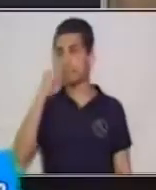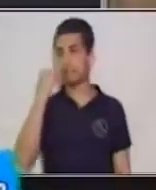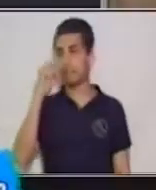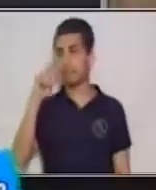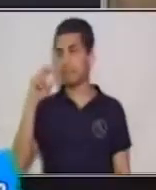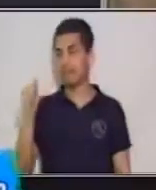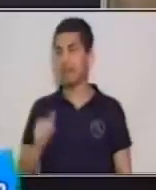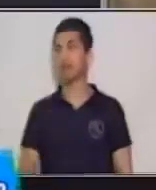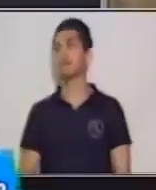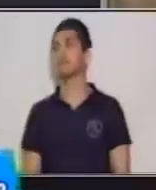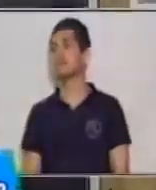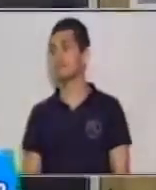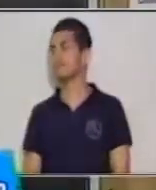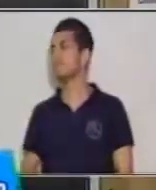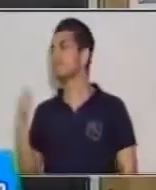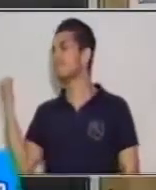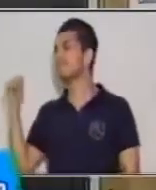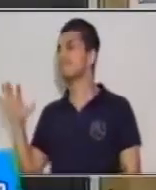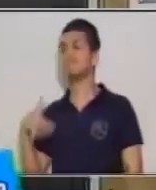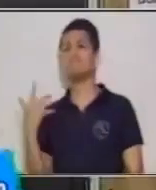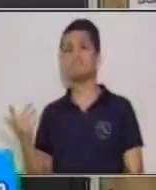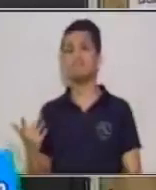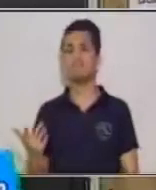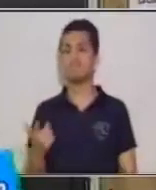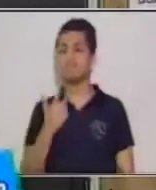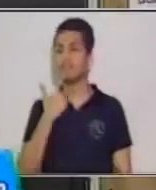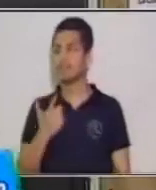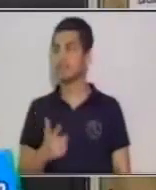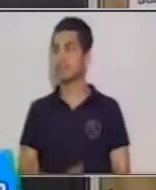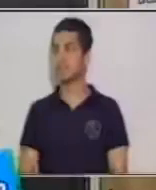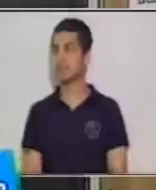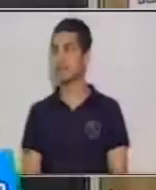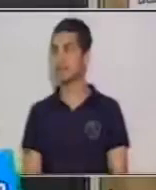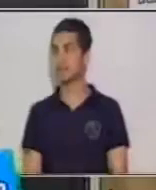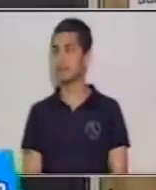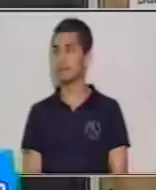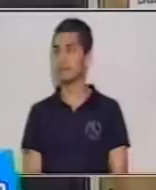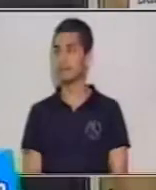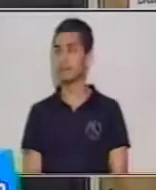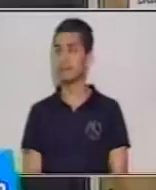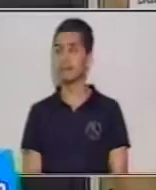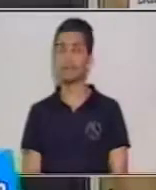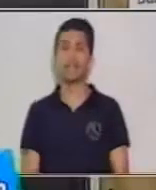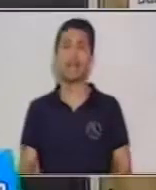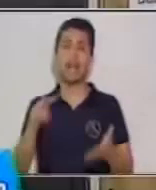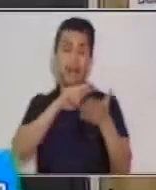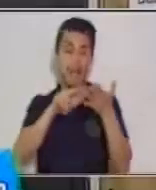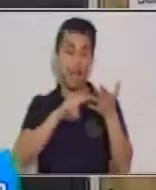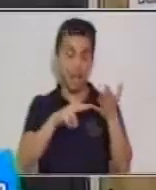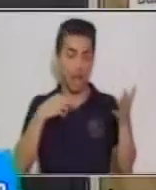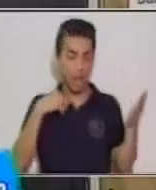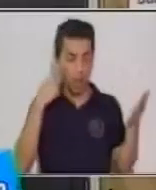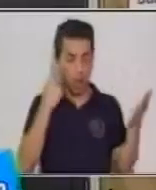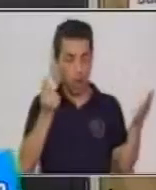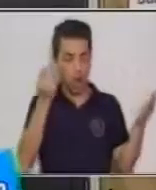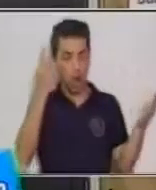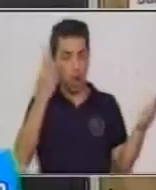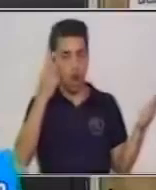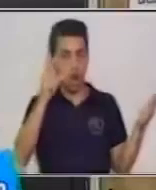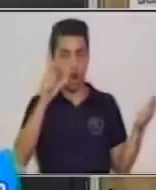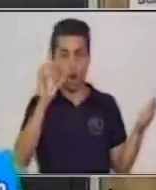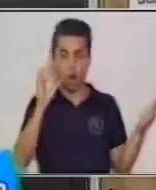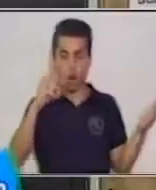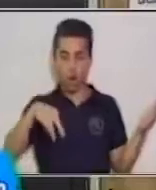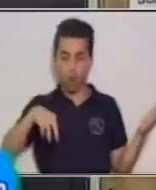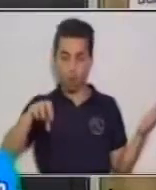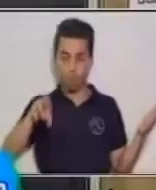Este tipo de lectura es aquella que nos va a llevar a una comprensión más allá de lo que